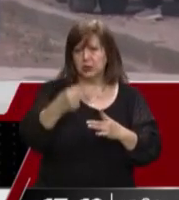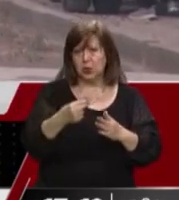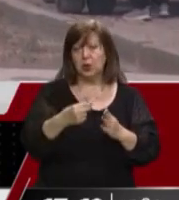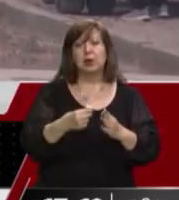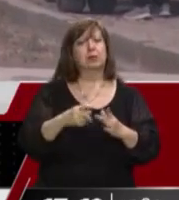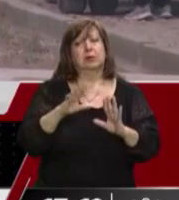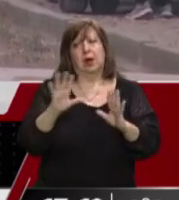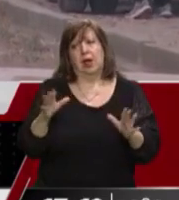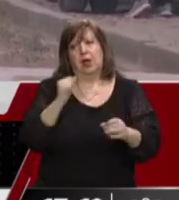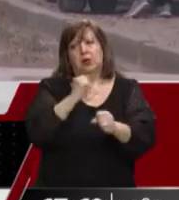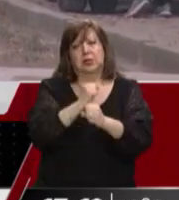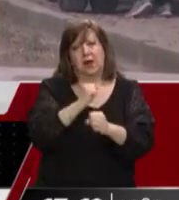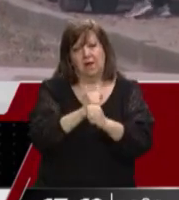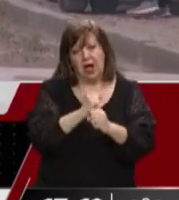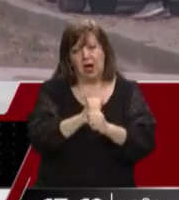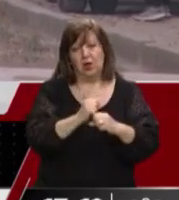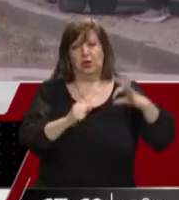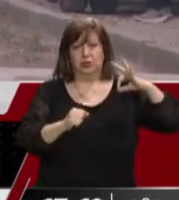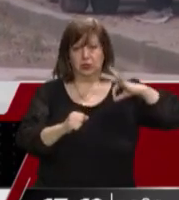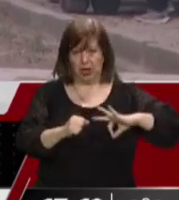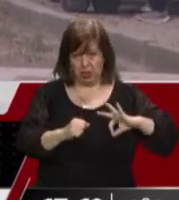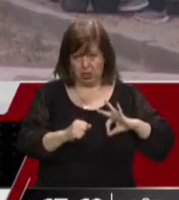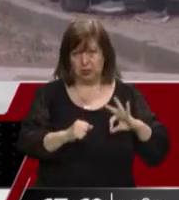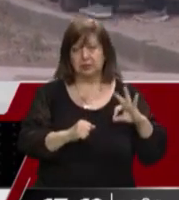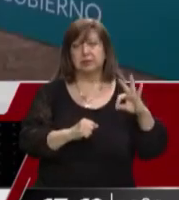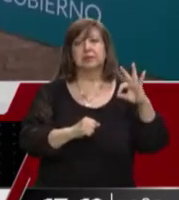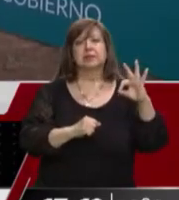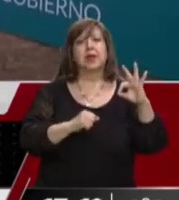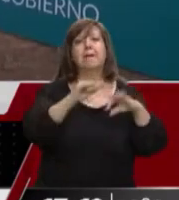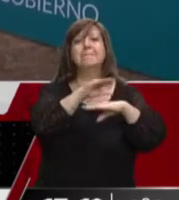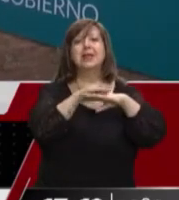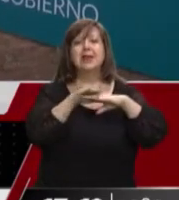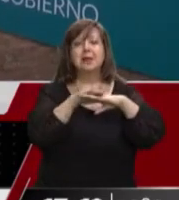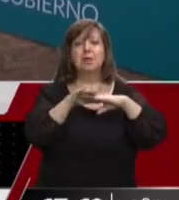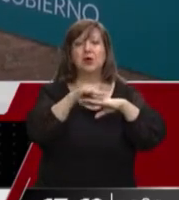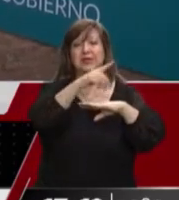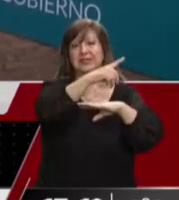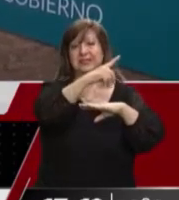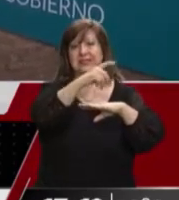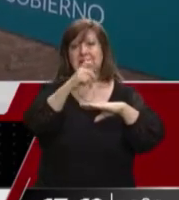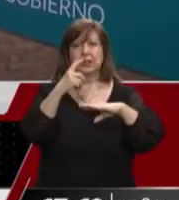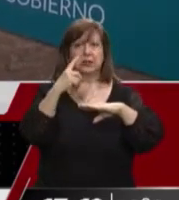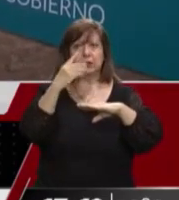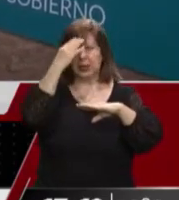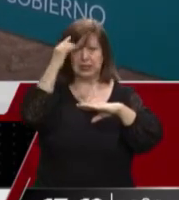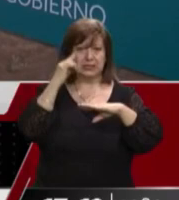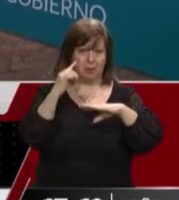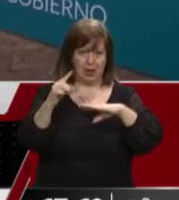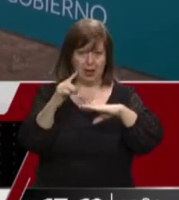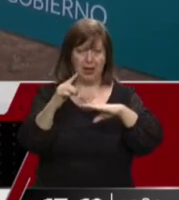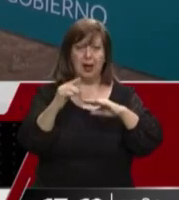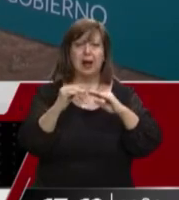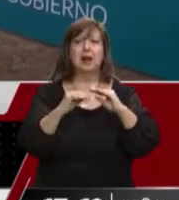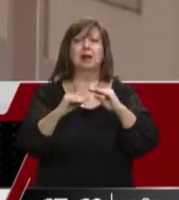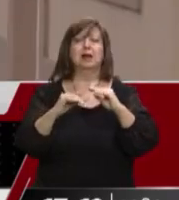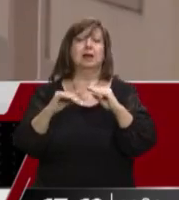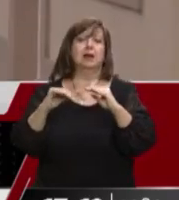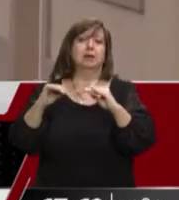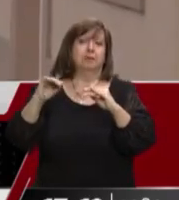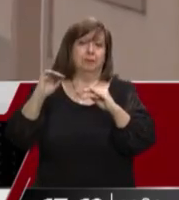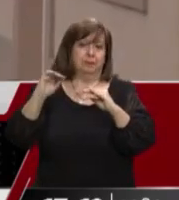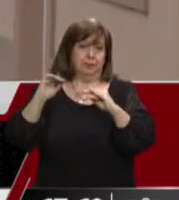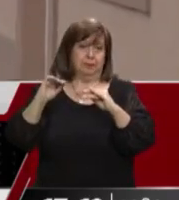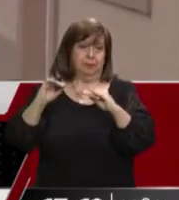Tiene que tener, acreditar estos ingresos, repito, el mínimo es 3 salarios mínimos de todo el inmóvil, el máximo son 7.